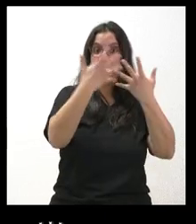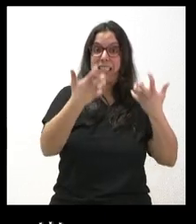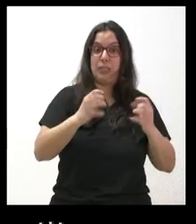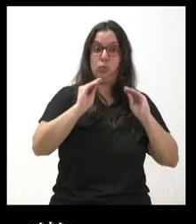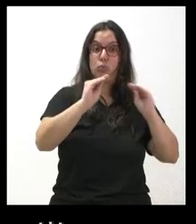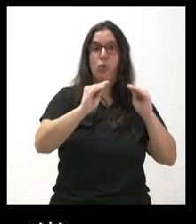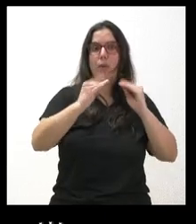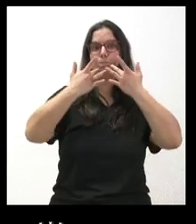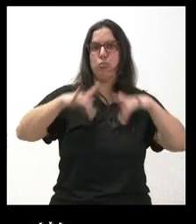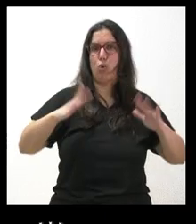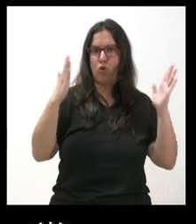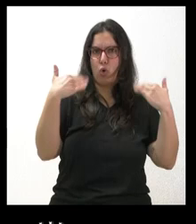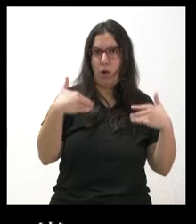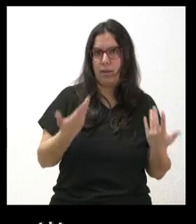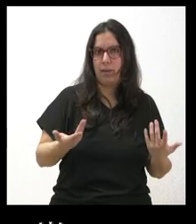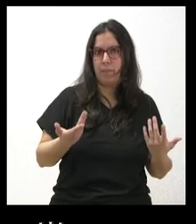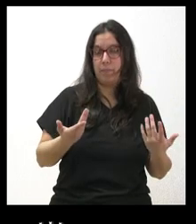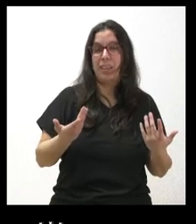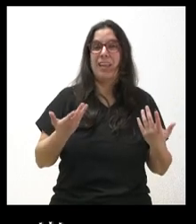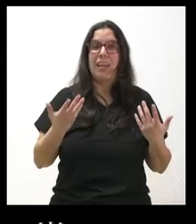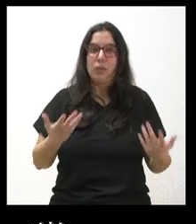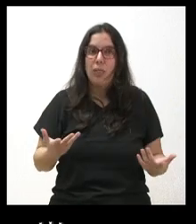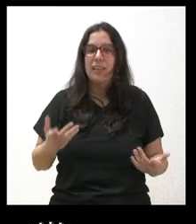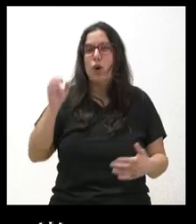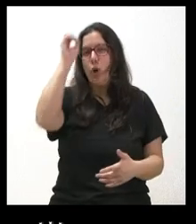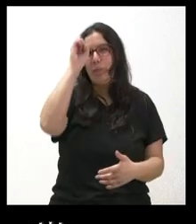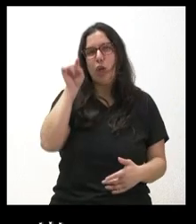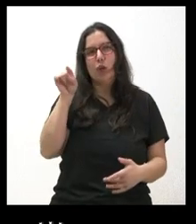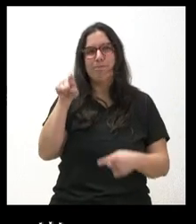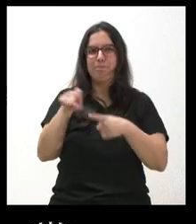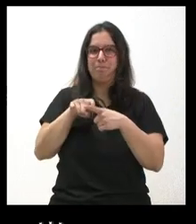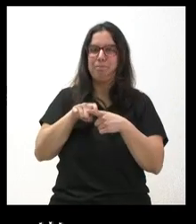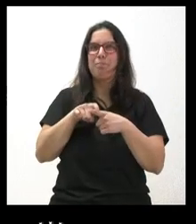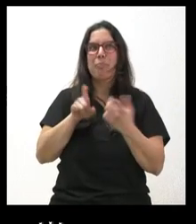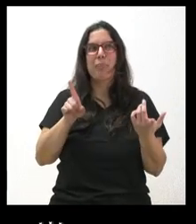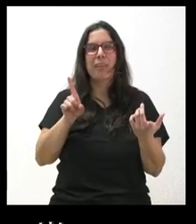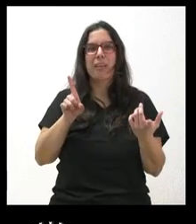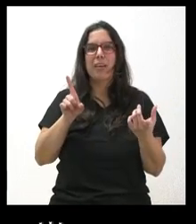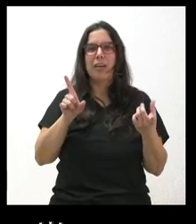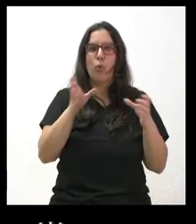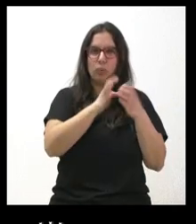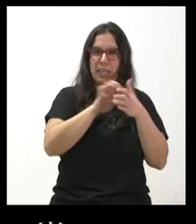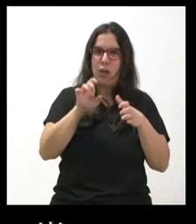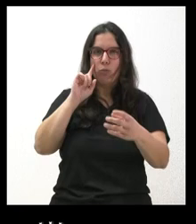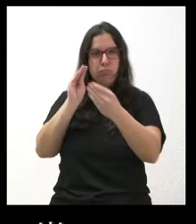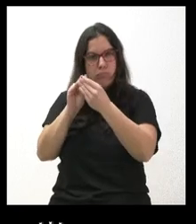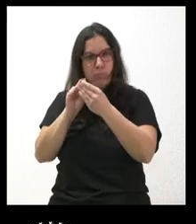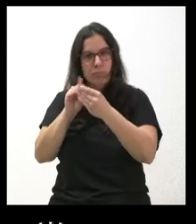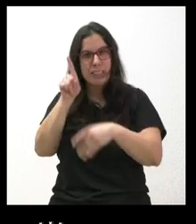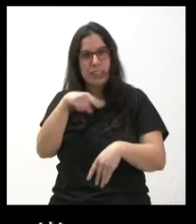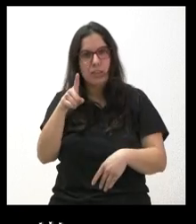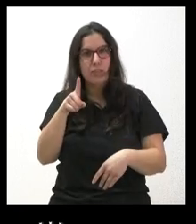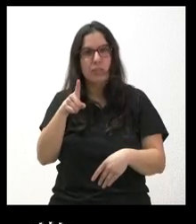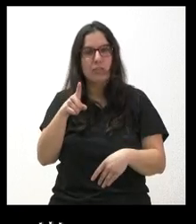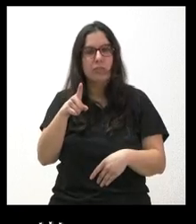del fiscal no sé si ese tipo de de consideraciones están amparadas o no por por la junta y si y si tienen esa